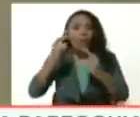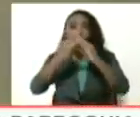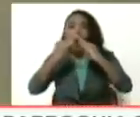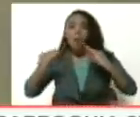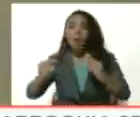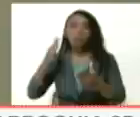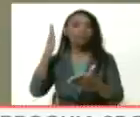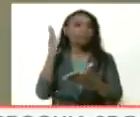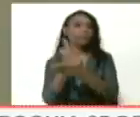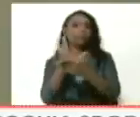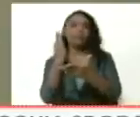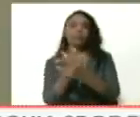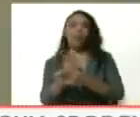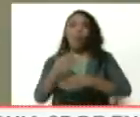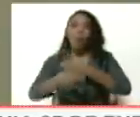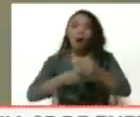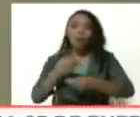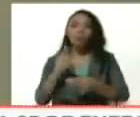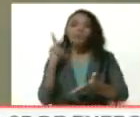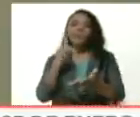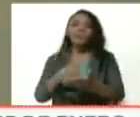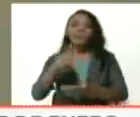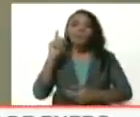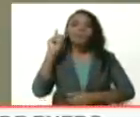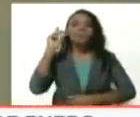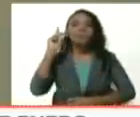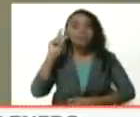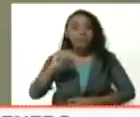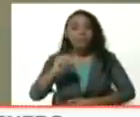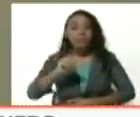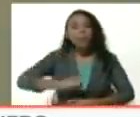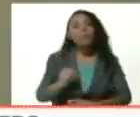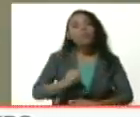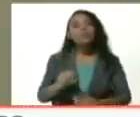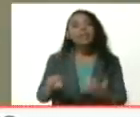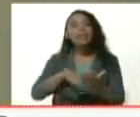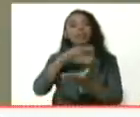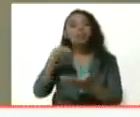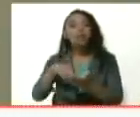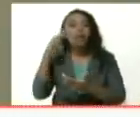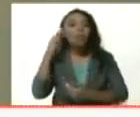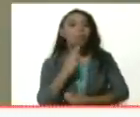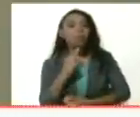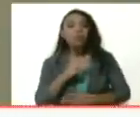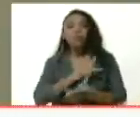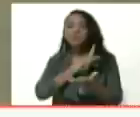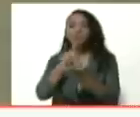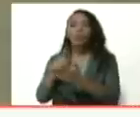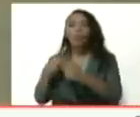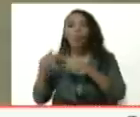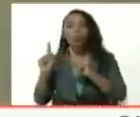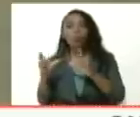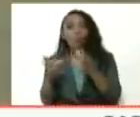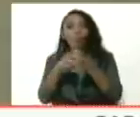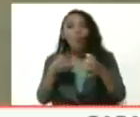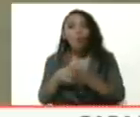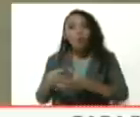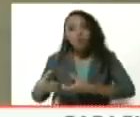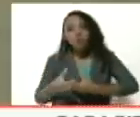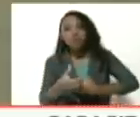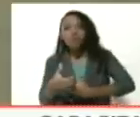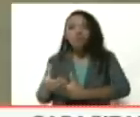como siempre lo ha hecho. Llegó también la Policía Nacional Bolivariana y otros cuerpos de